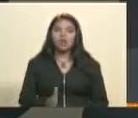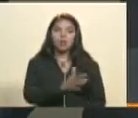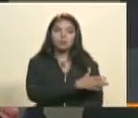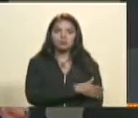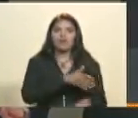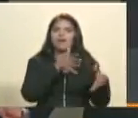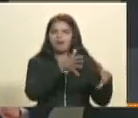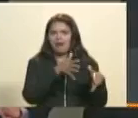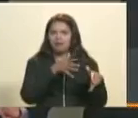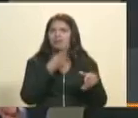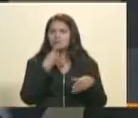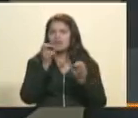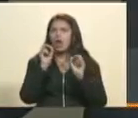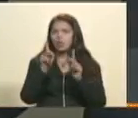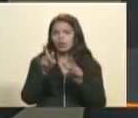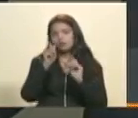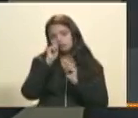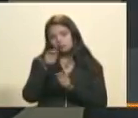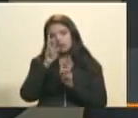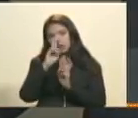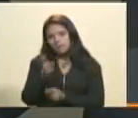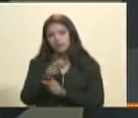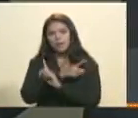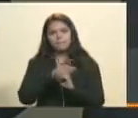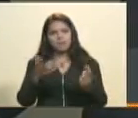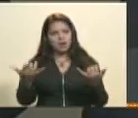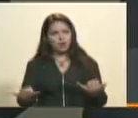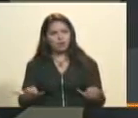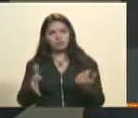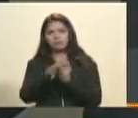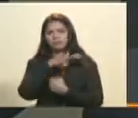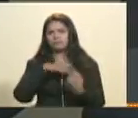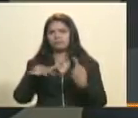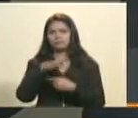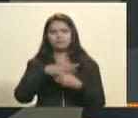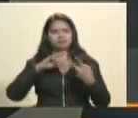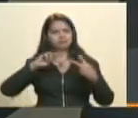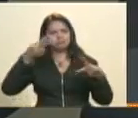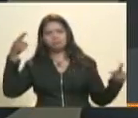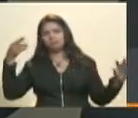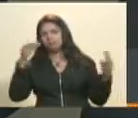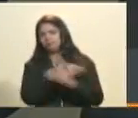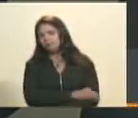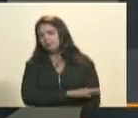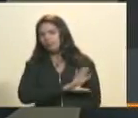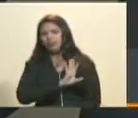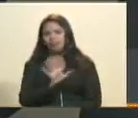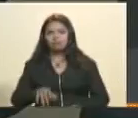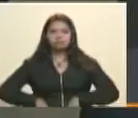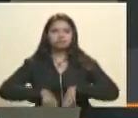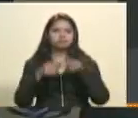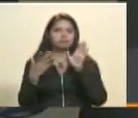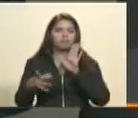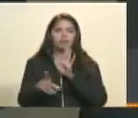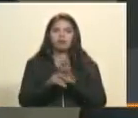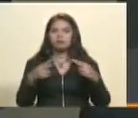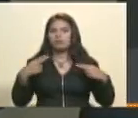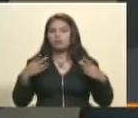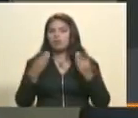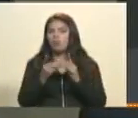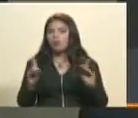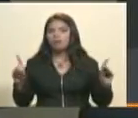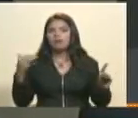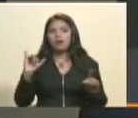electo o queda electa? Por lo tanto, estamos ante una contradicción que vulnera el derecho democrático que tienen